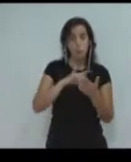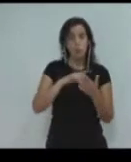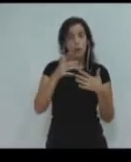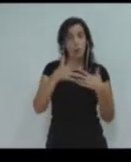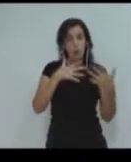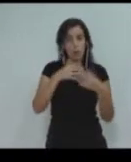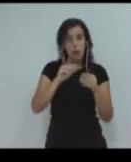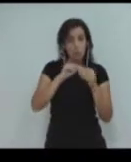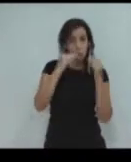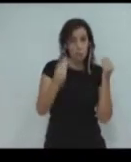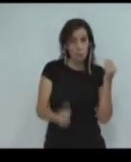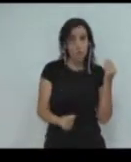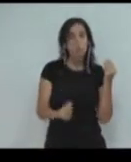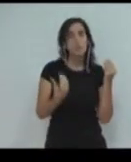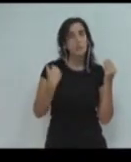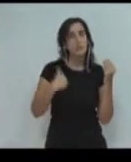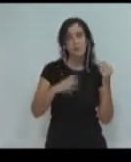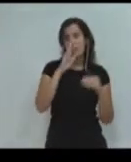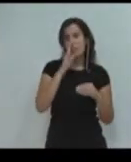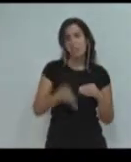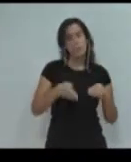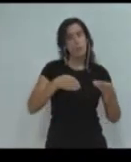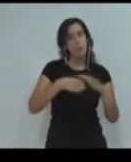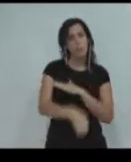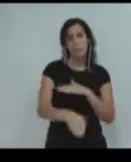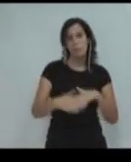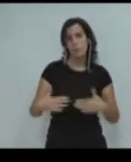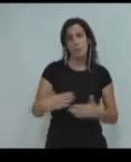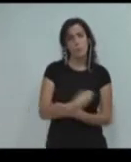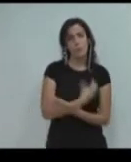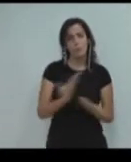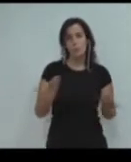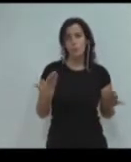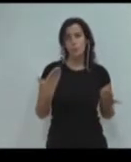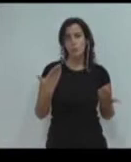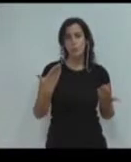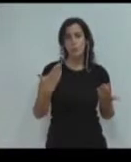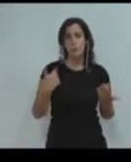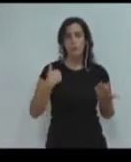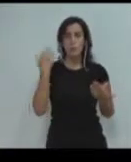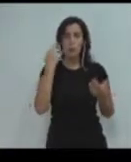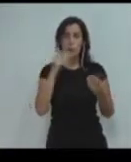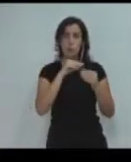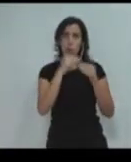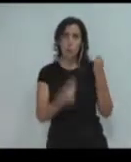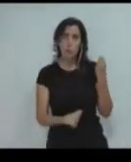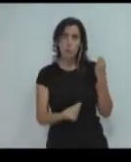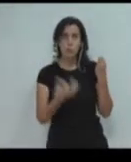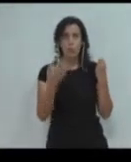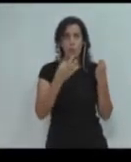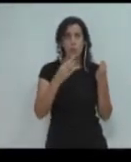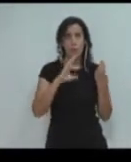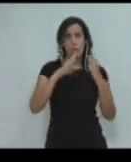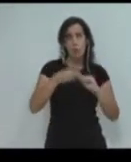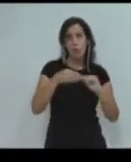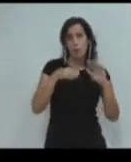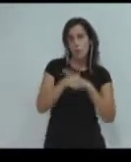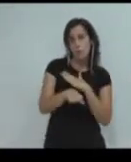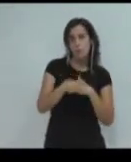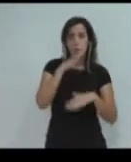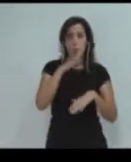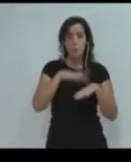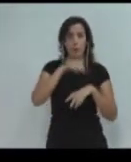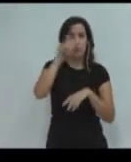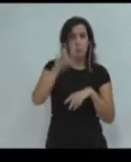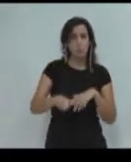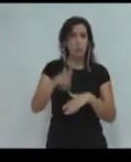documento ya lo haríamos accesible para todos, no habría esa distinción. Tengo que hacer este documento y es que lo tengo que hacer accesible porque es para una